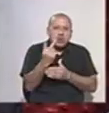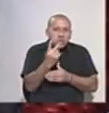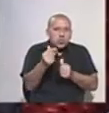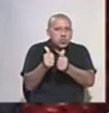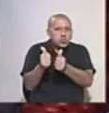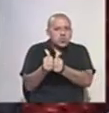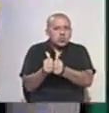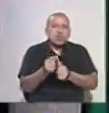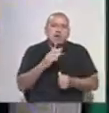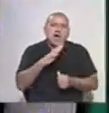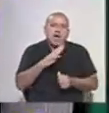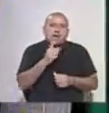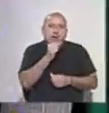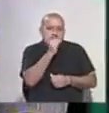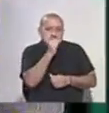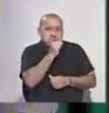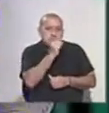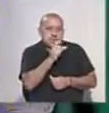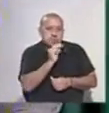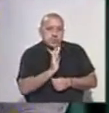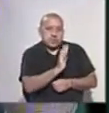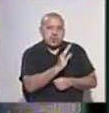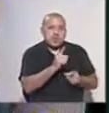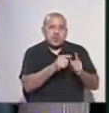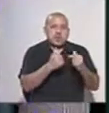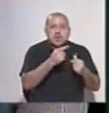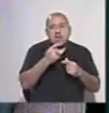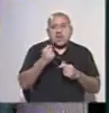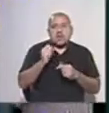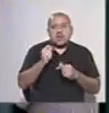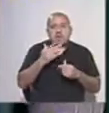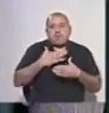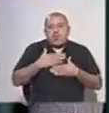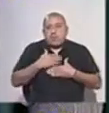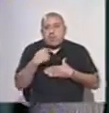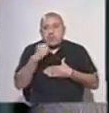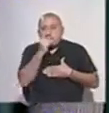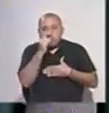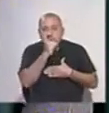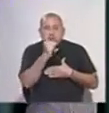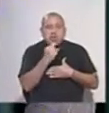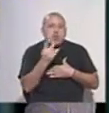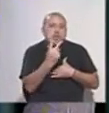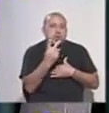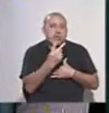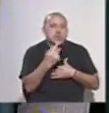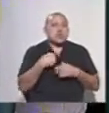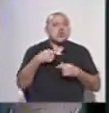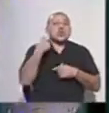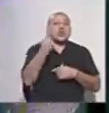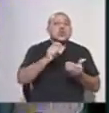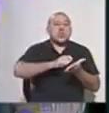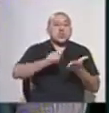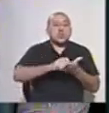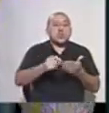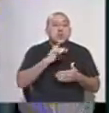música. No, porque hay canciones, hay algunas canciones del repertorio mío y hay algunas canciones que nos identifican a nosotros de otros autores. Hay unas